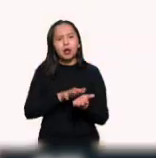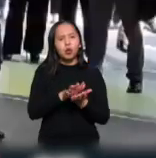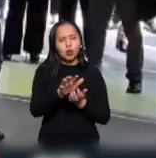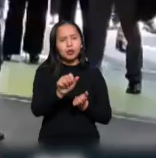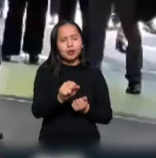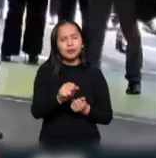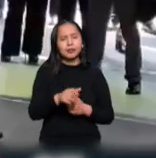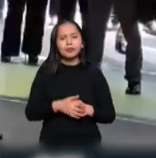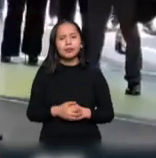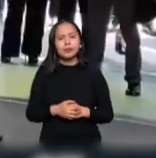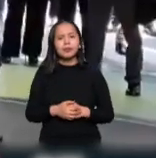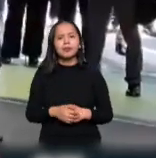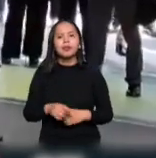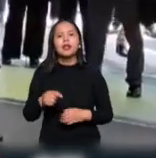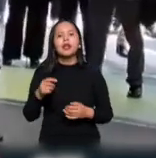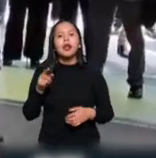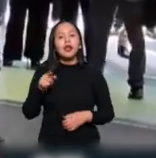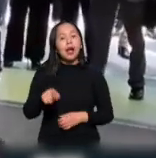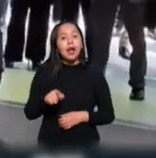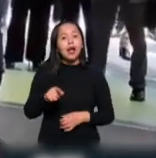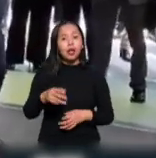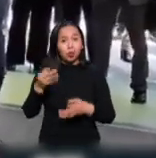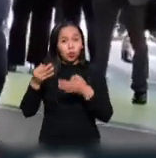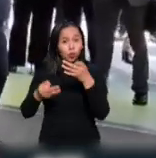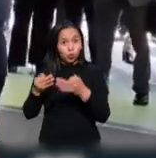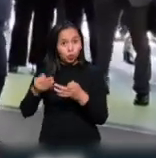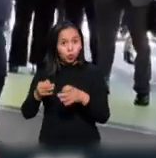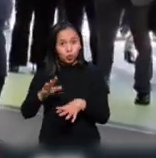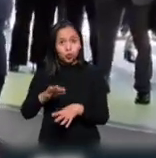Constitución. Una vez que resuelva la Corte,